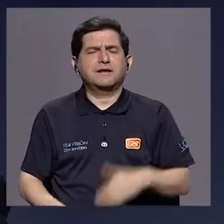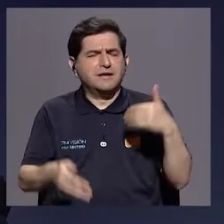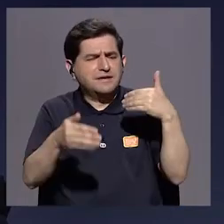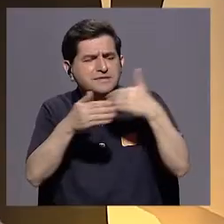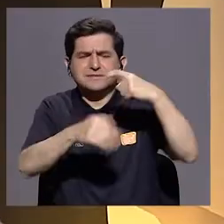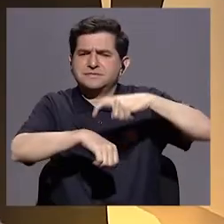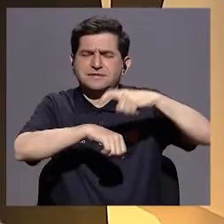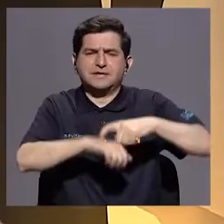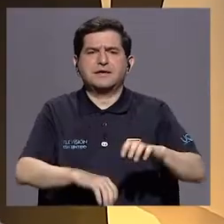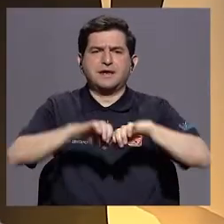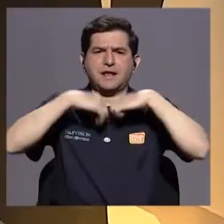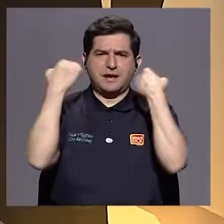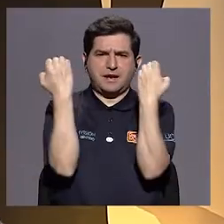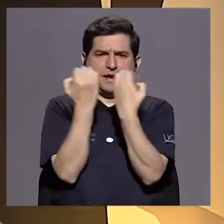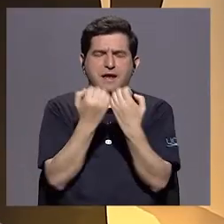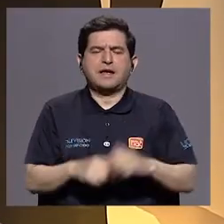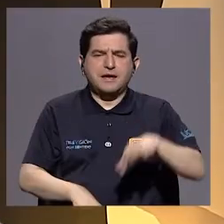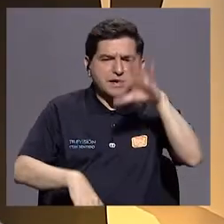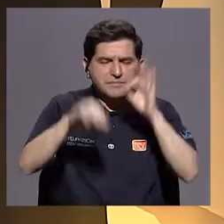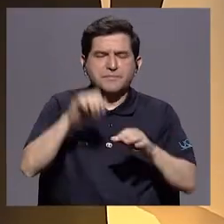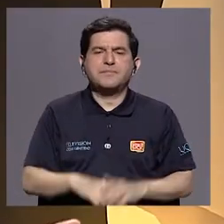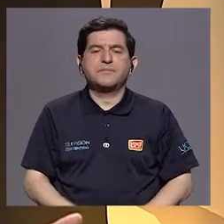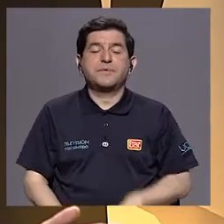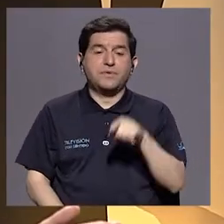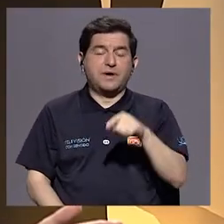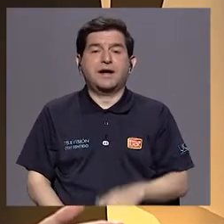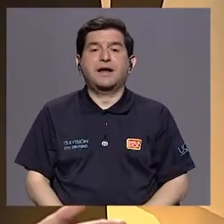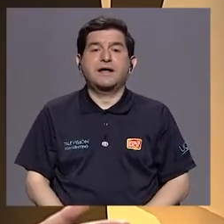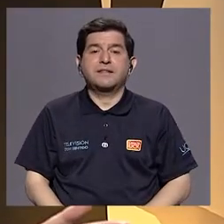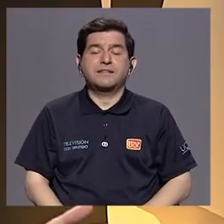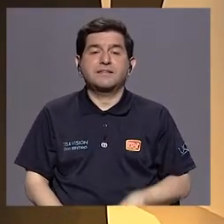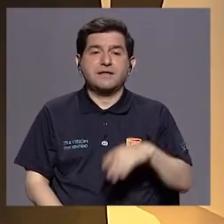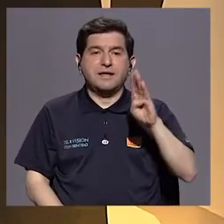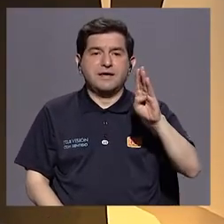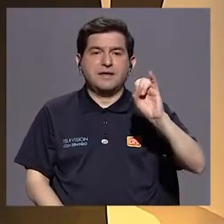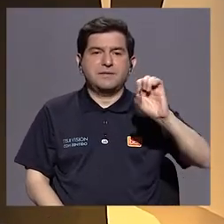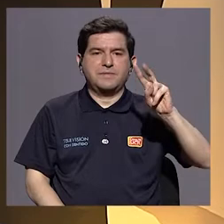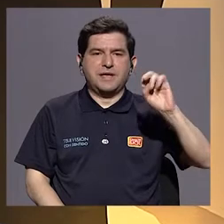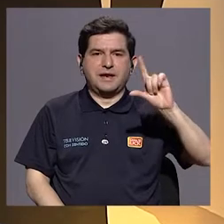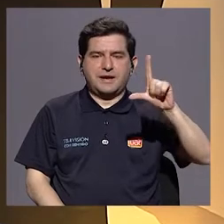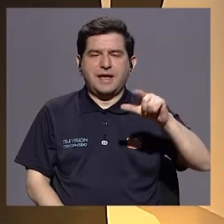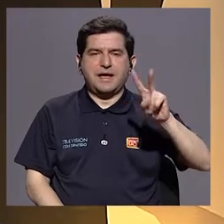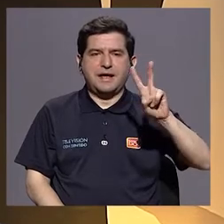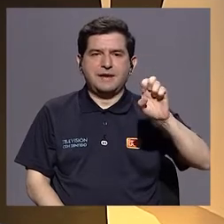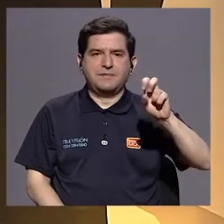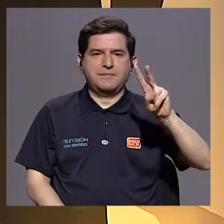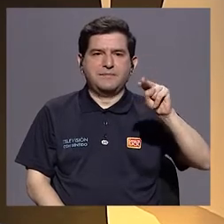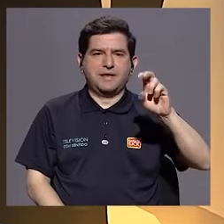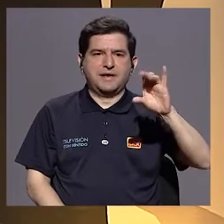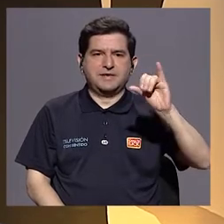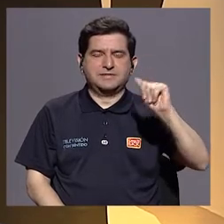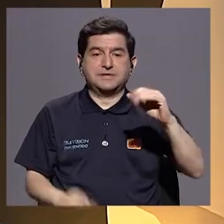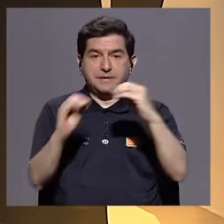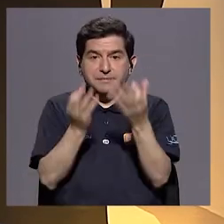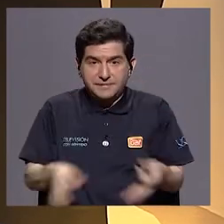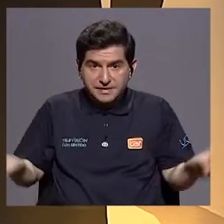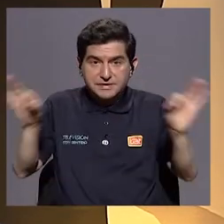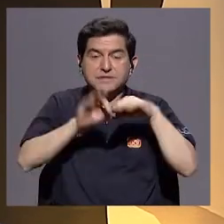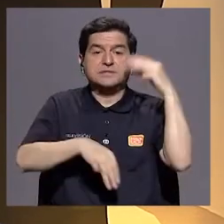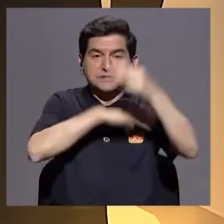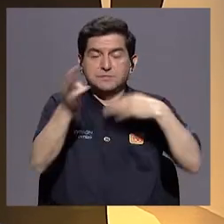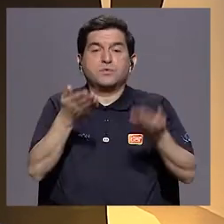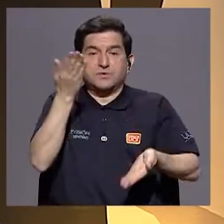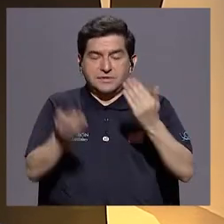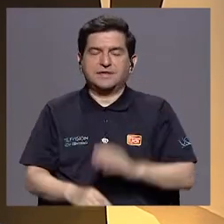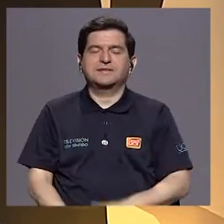integrado el equipo curatorial de la bienal de venecia que yo me atrevería a decir paz que es la bienal de arte más importante del mundo así que muchas gracias